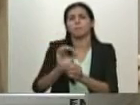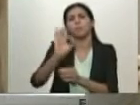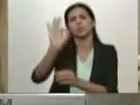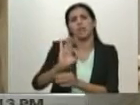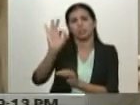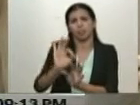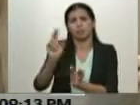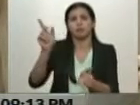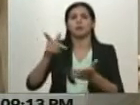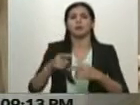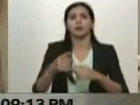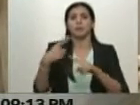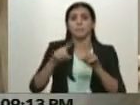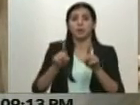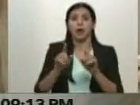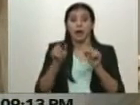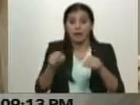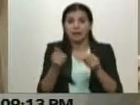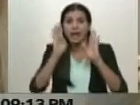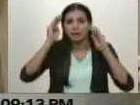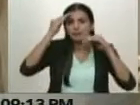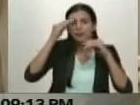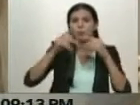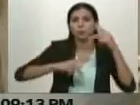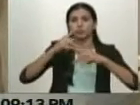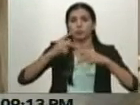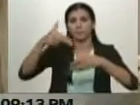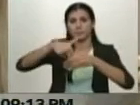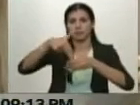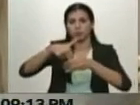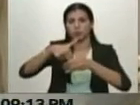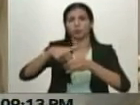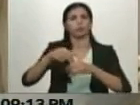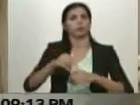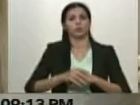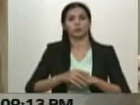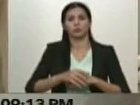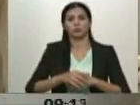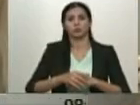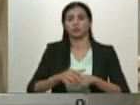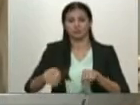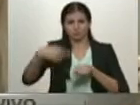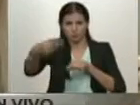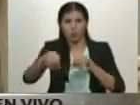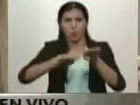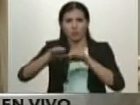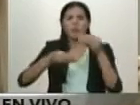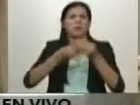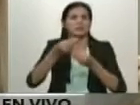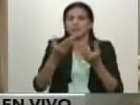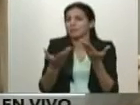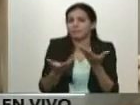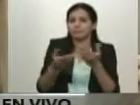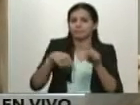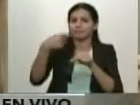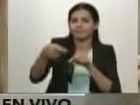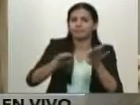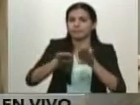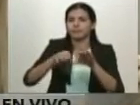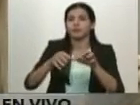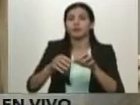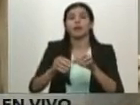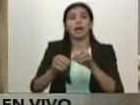críticas de la producción petrolera. La que vamos a inaugurar el jueves es una planta